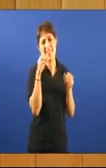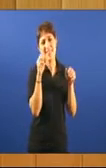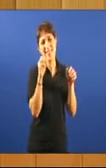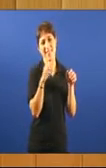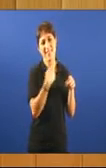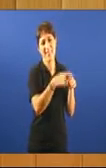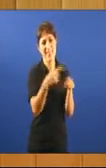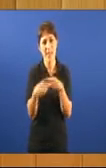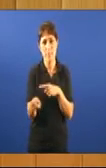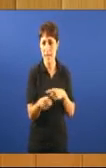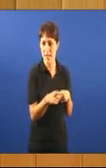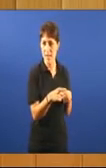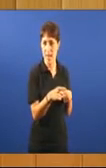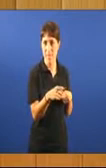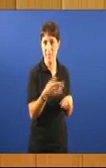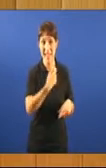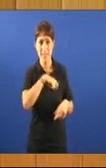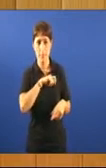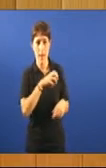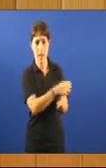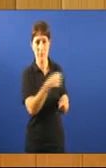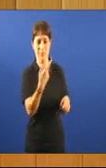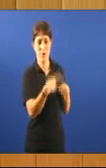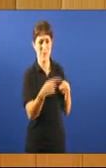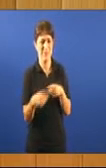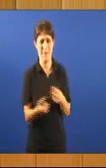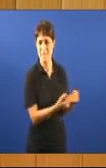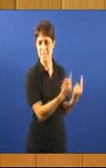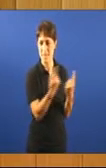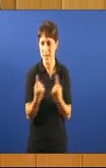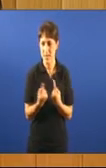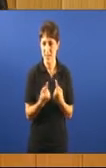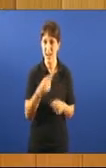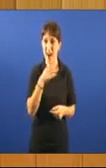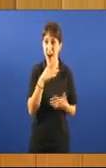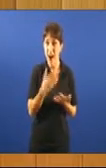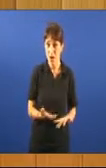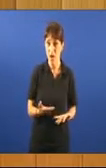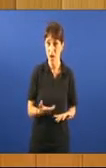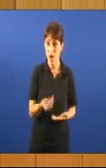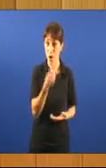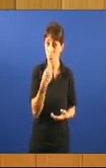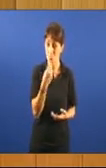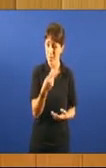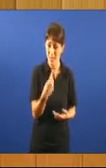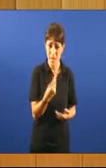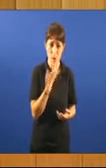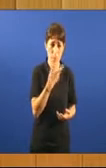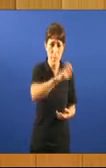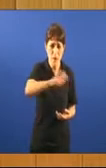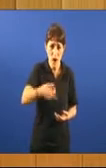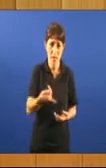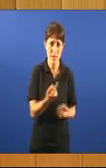onde centos de millóns de persoas non teñen comida que levarse a boca. Vostede preside un país que